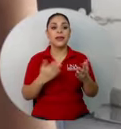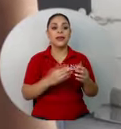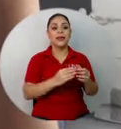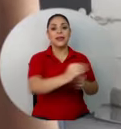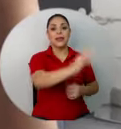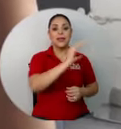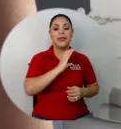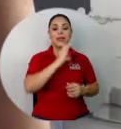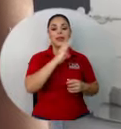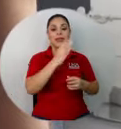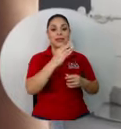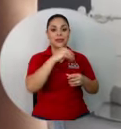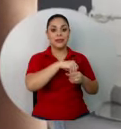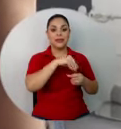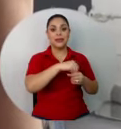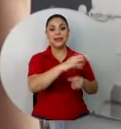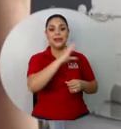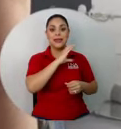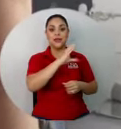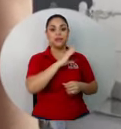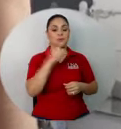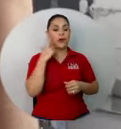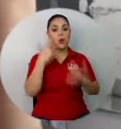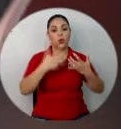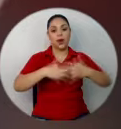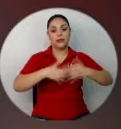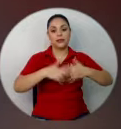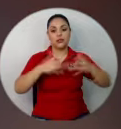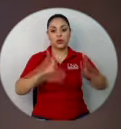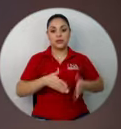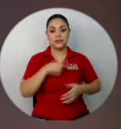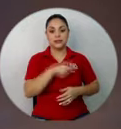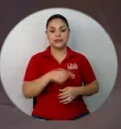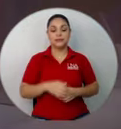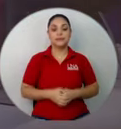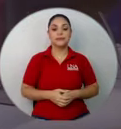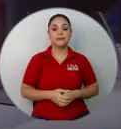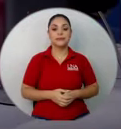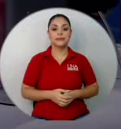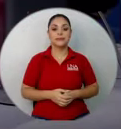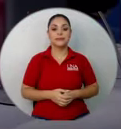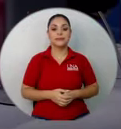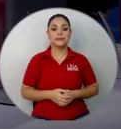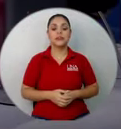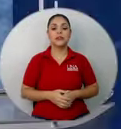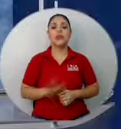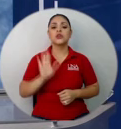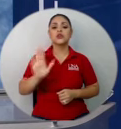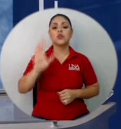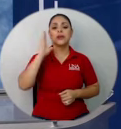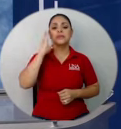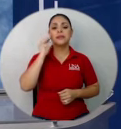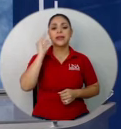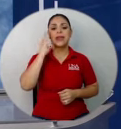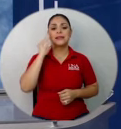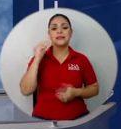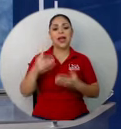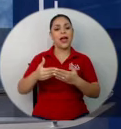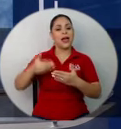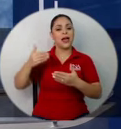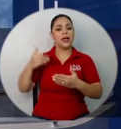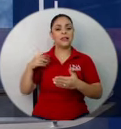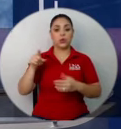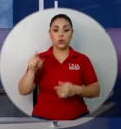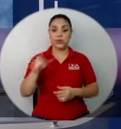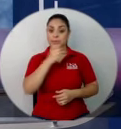en las utilidades que van a tener las organizaciones. De su experiencia previa, don Gustavo,